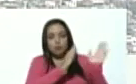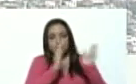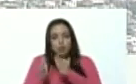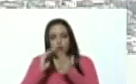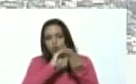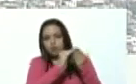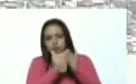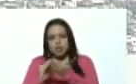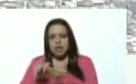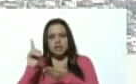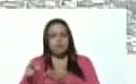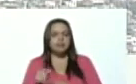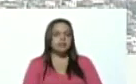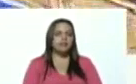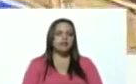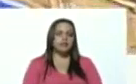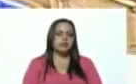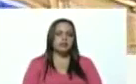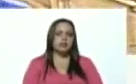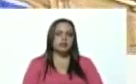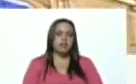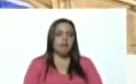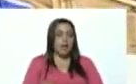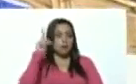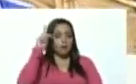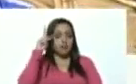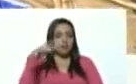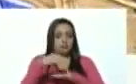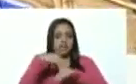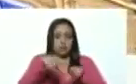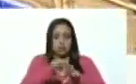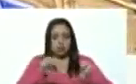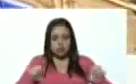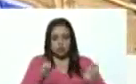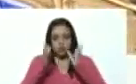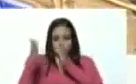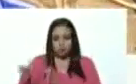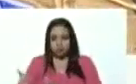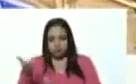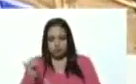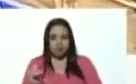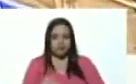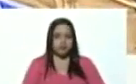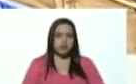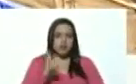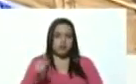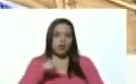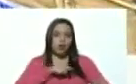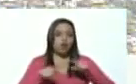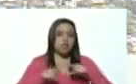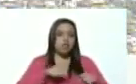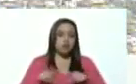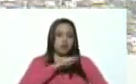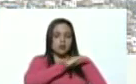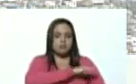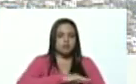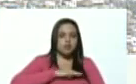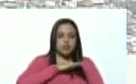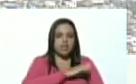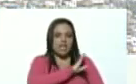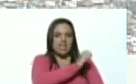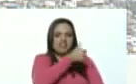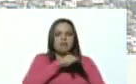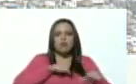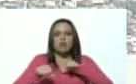profesor Eduardo Piñate. Está el coordinador de las misiones, jefe del